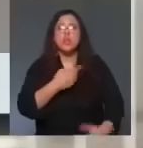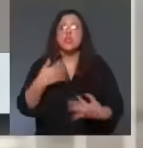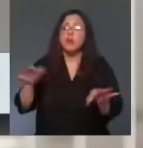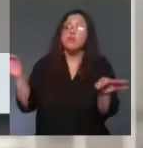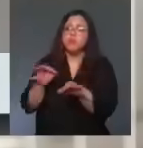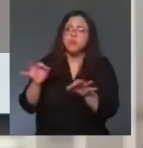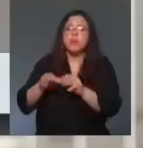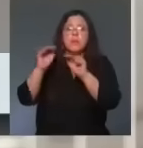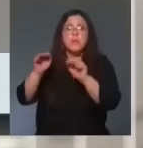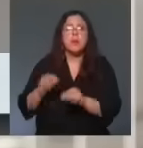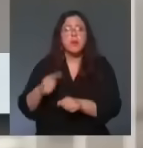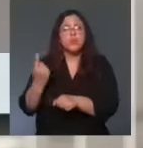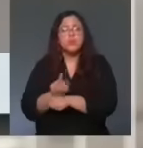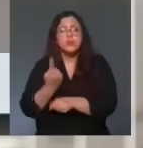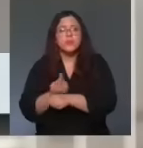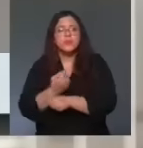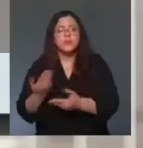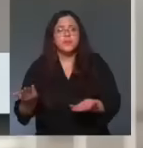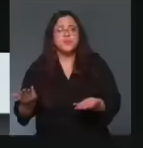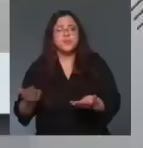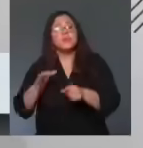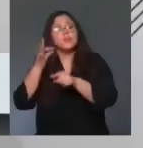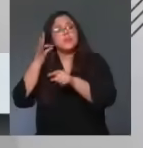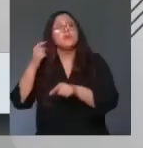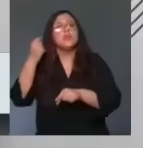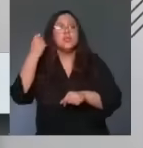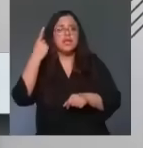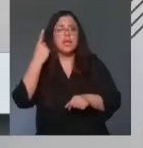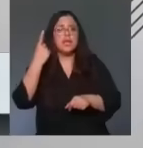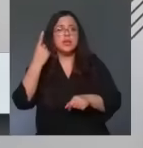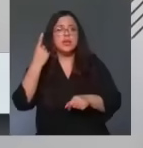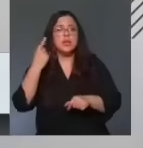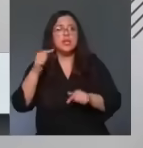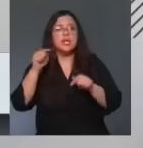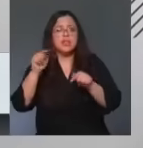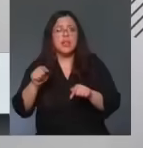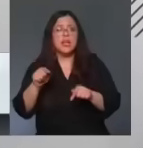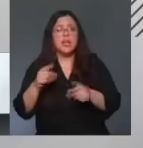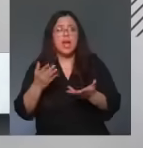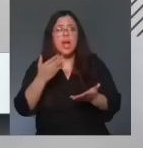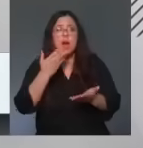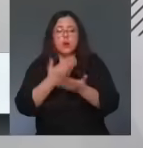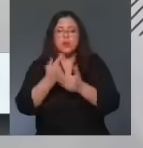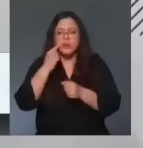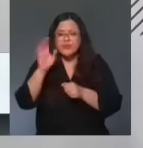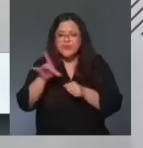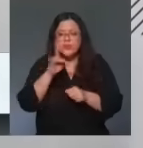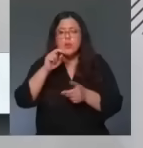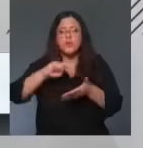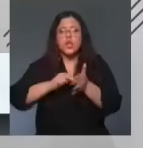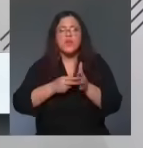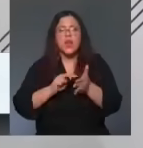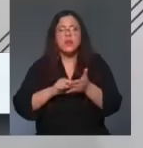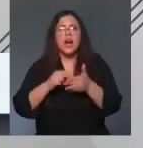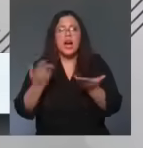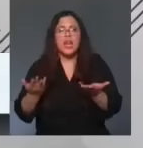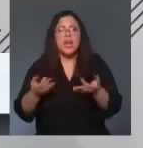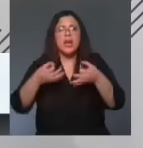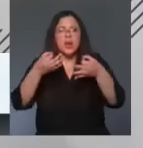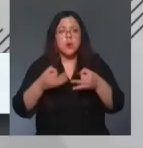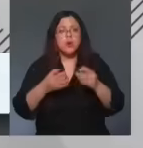mismo que estamos conversando. Ella entendió y efectivamente nosotros cuando detectamos estos problemas hacemos presente al